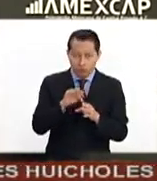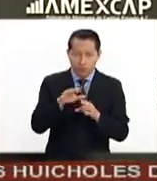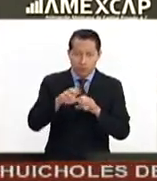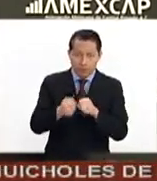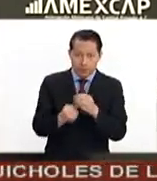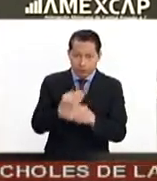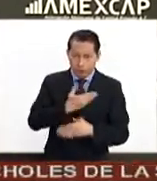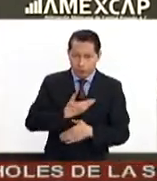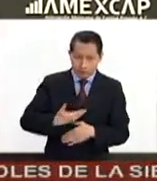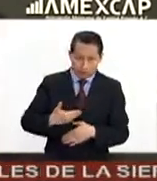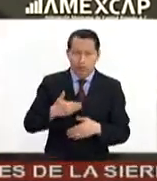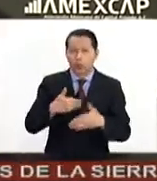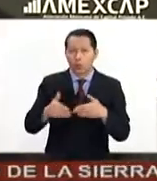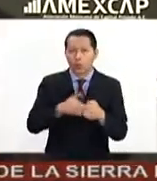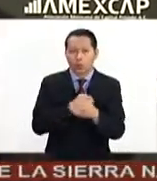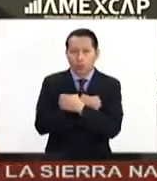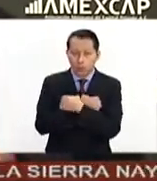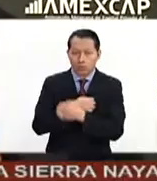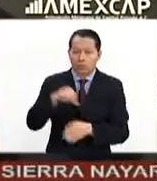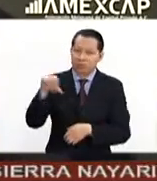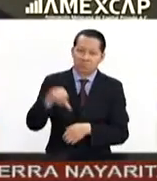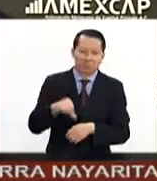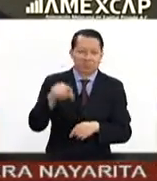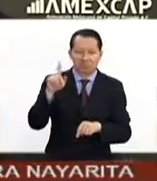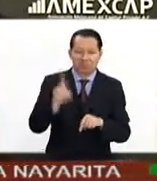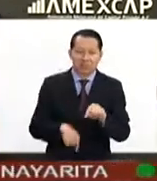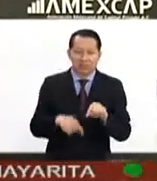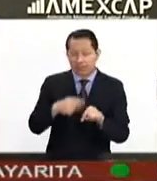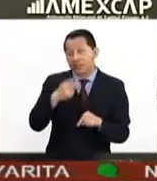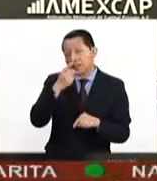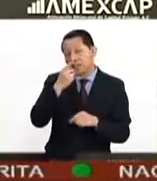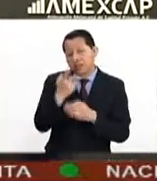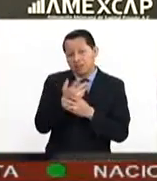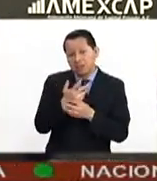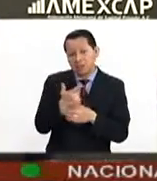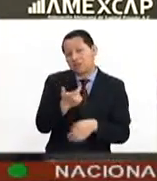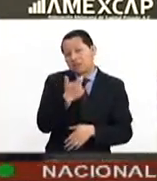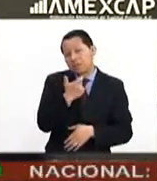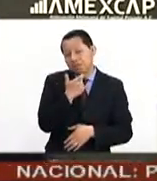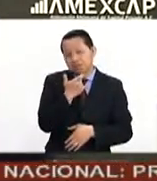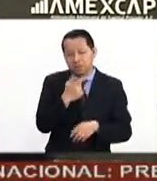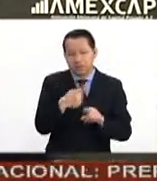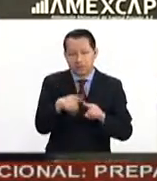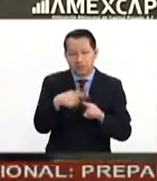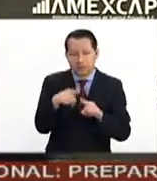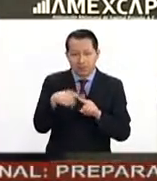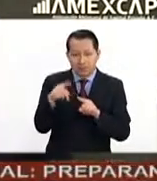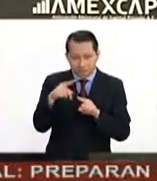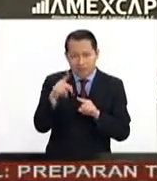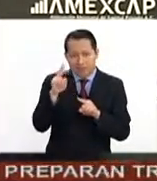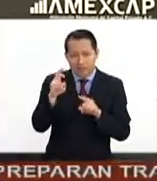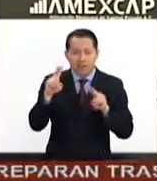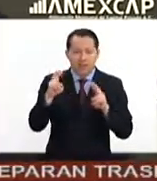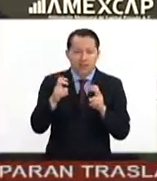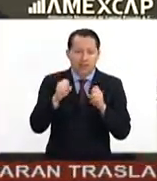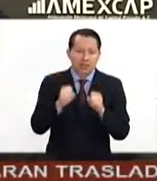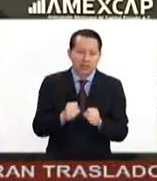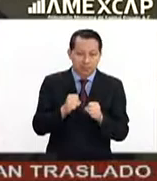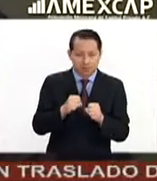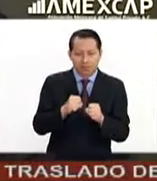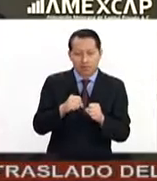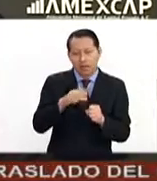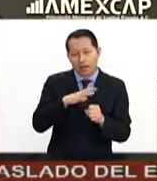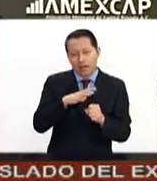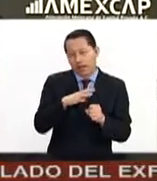nuevo modelo educativo, hasta dijo que le daba risa, etcétera. Entonces, es un tema que no está garantizado y que va a ser parte del